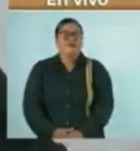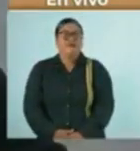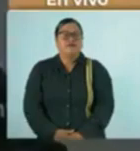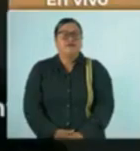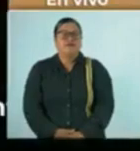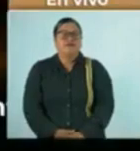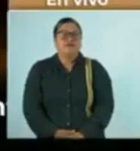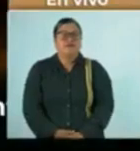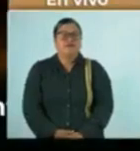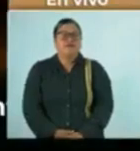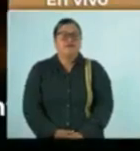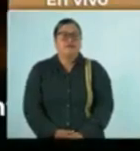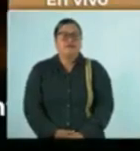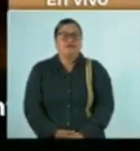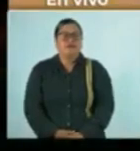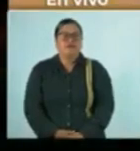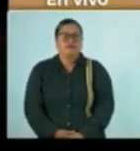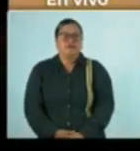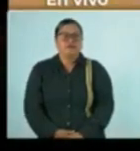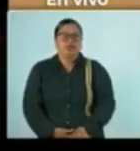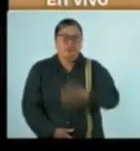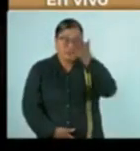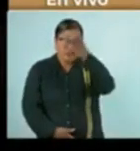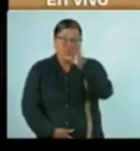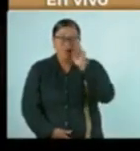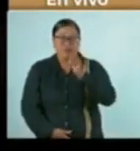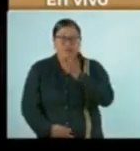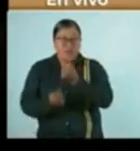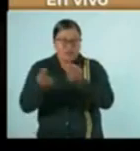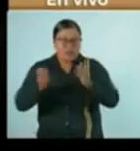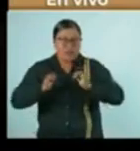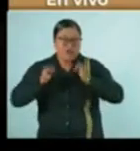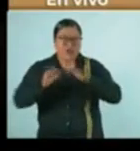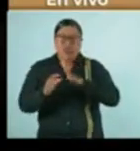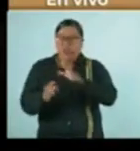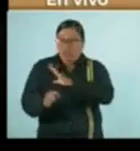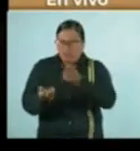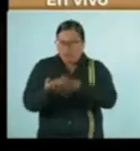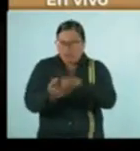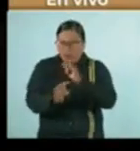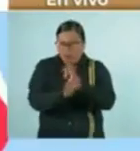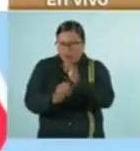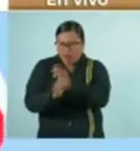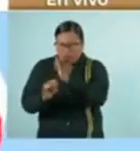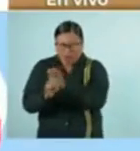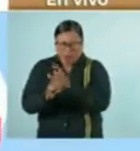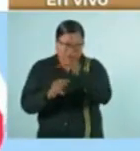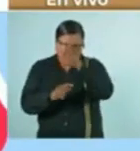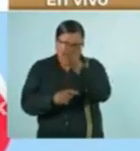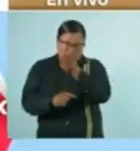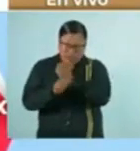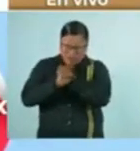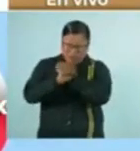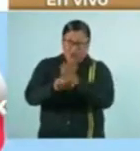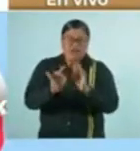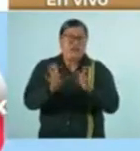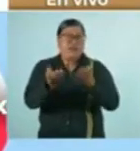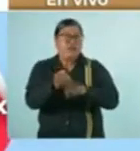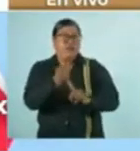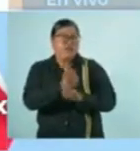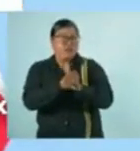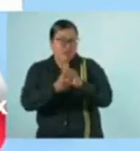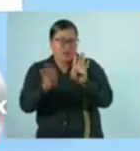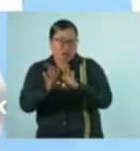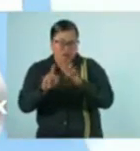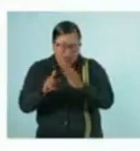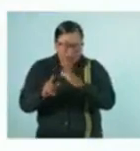¿Sabías que las niñas, niños y adolescentes de Oaxaca están cada vez más conectadas al mundo digital? Para protegerlas de los riesgos en la web, el